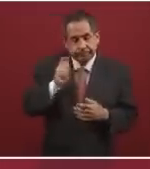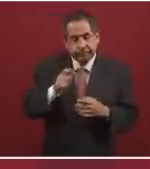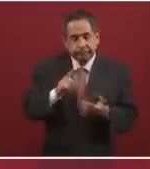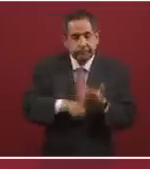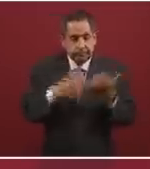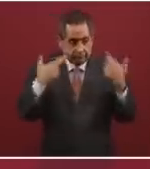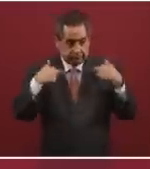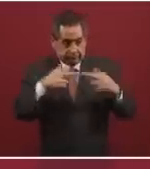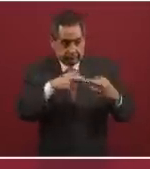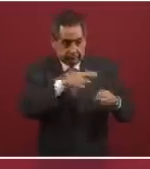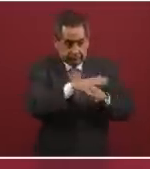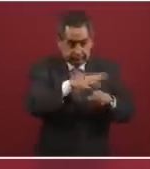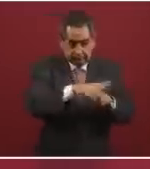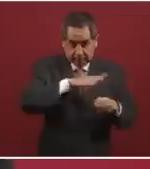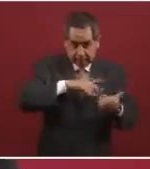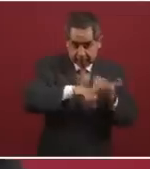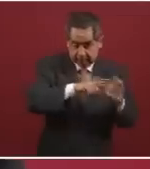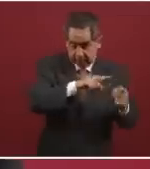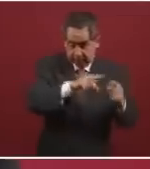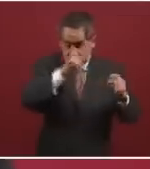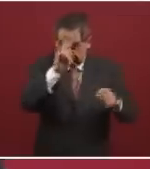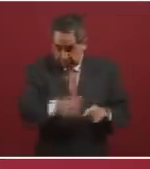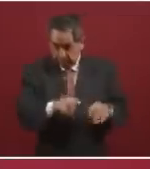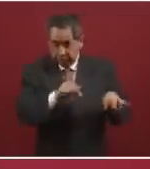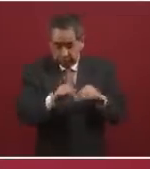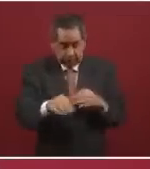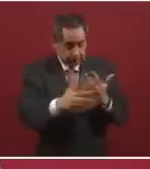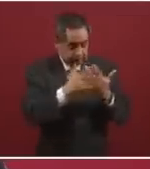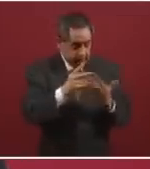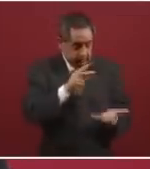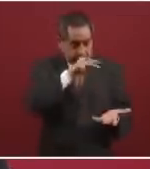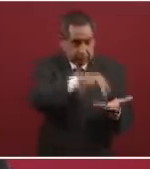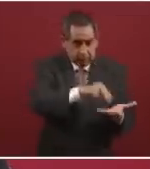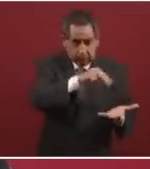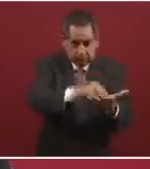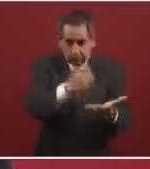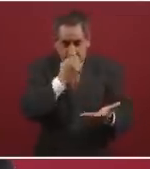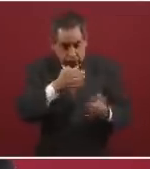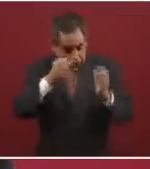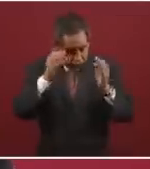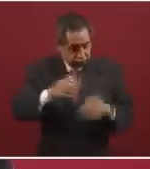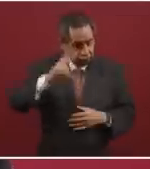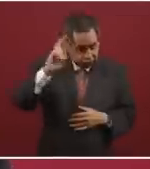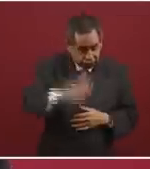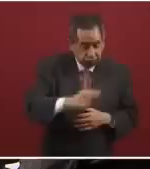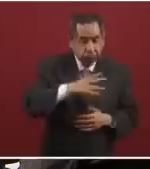los maestros, si están en sus escuelas.